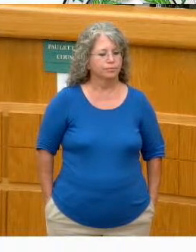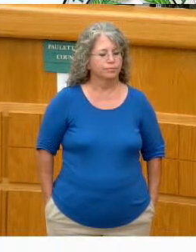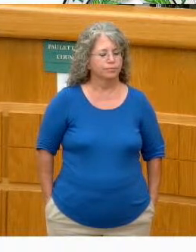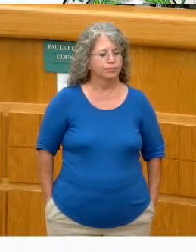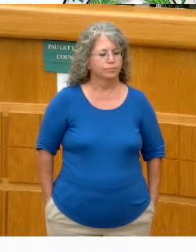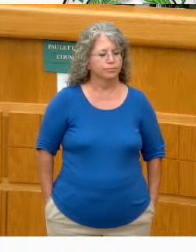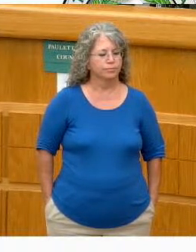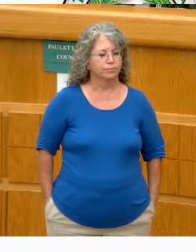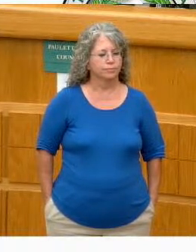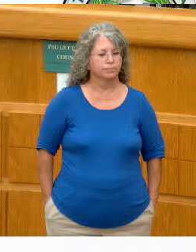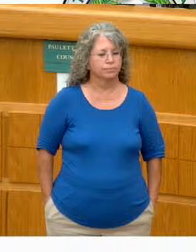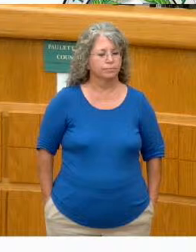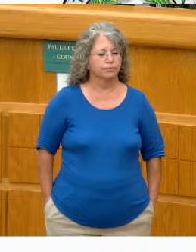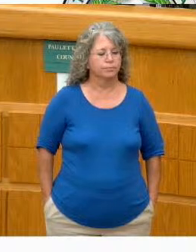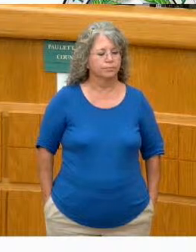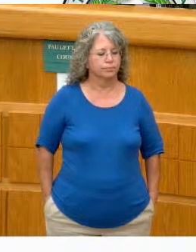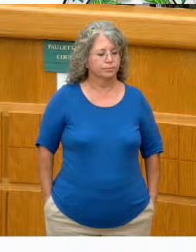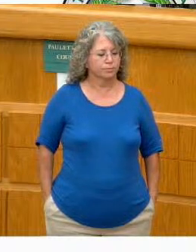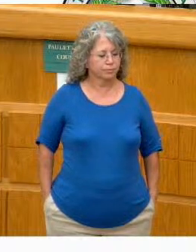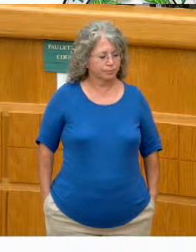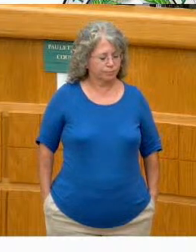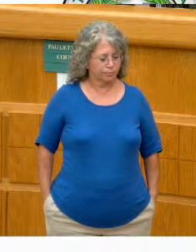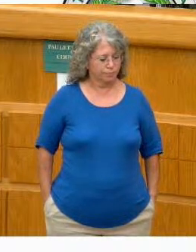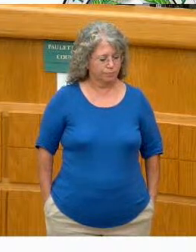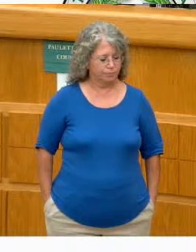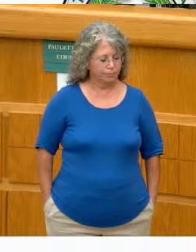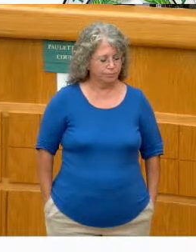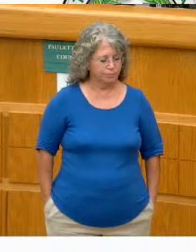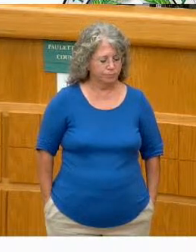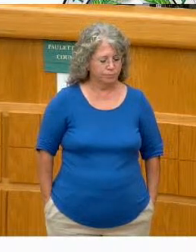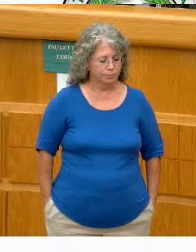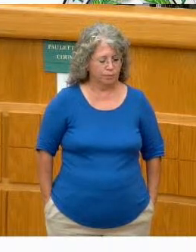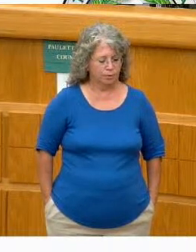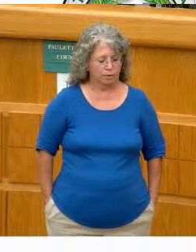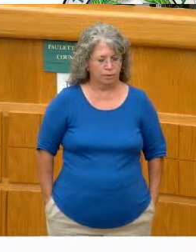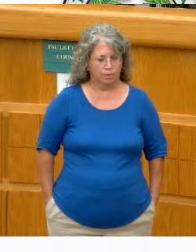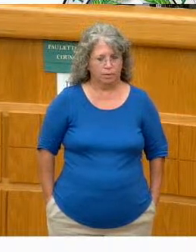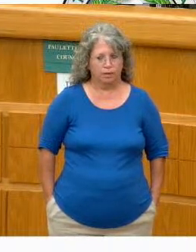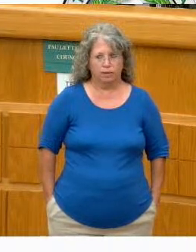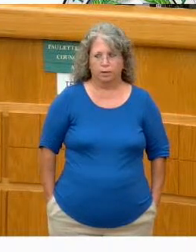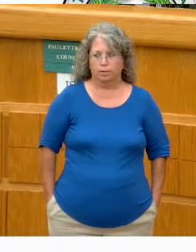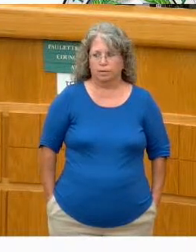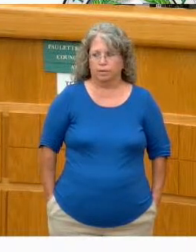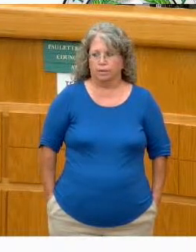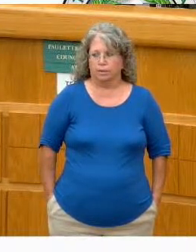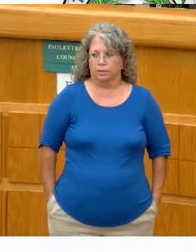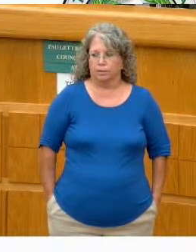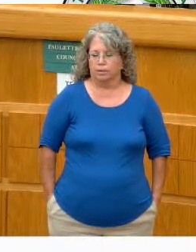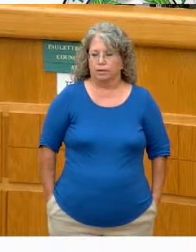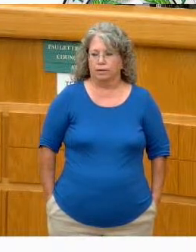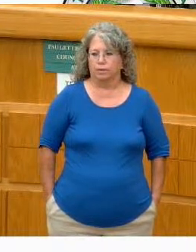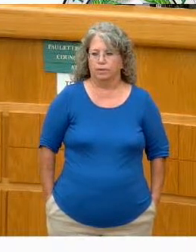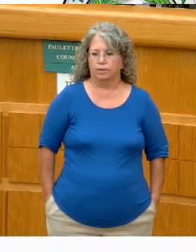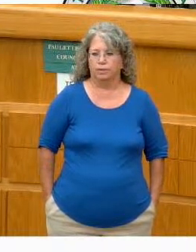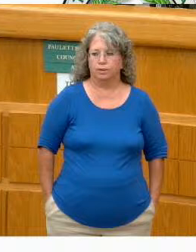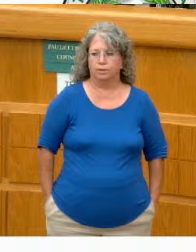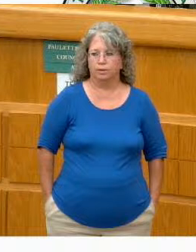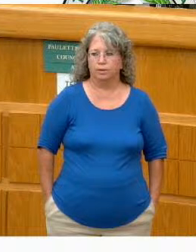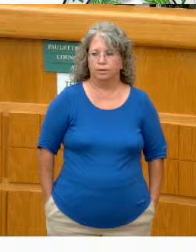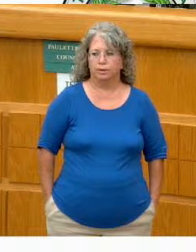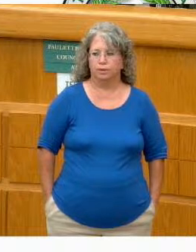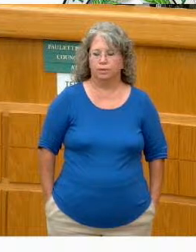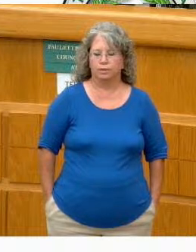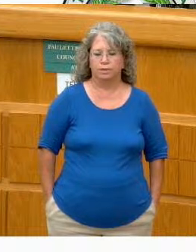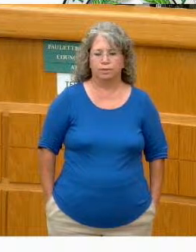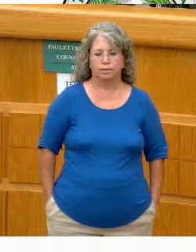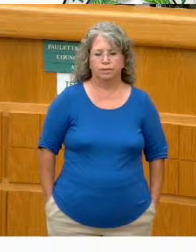se reportan poco más de 19,000 casos comprobados por el coronavirus y se excluye los casos probables. De acuerdo a los resultados del Distrito de Salud,